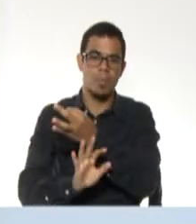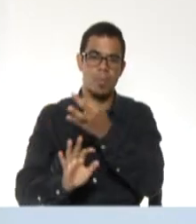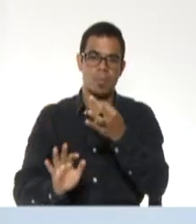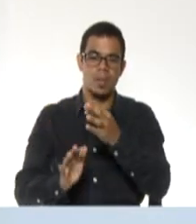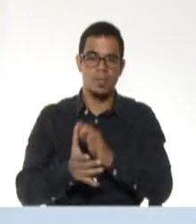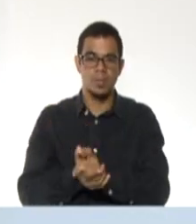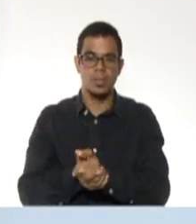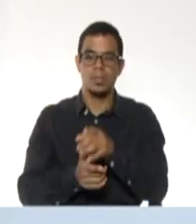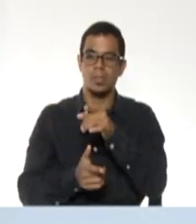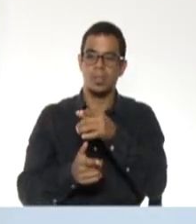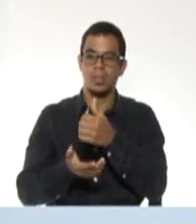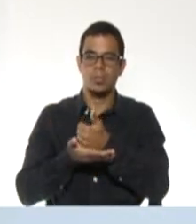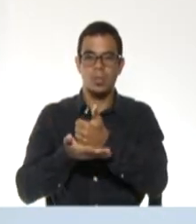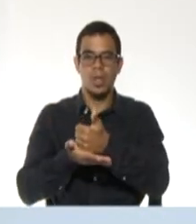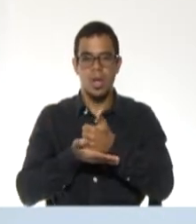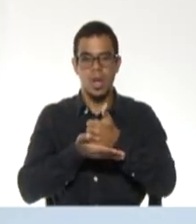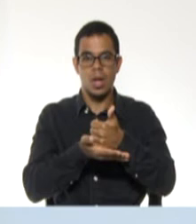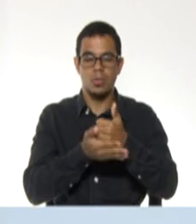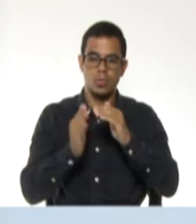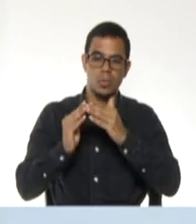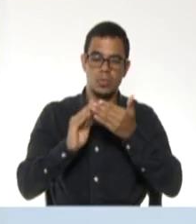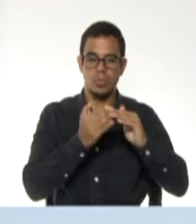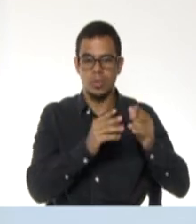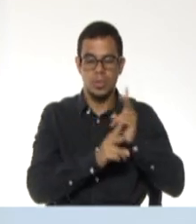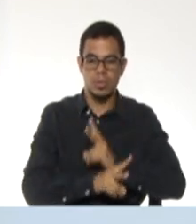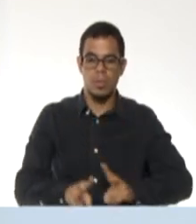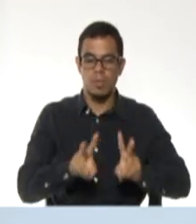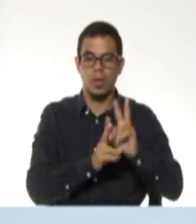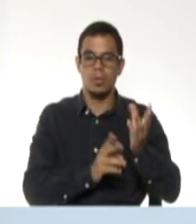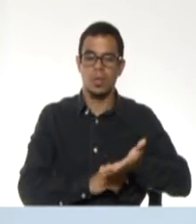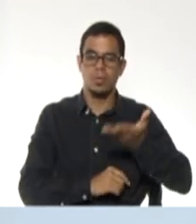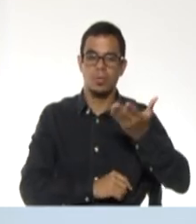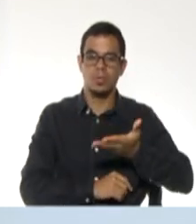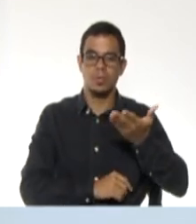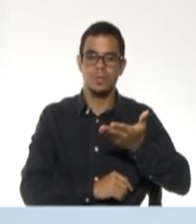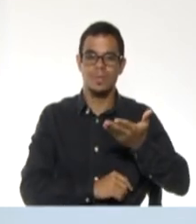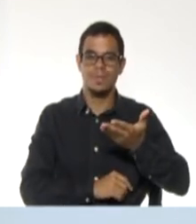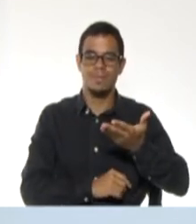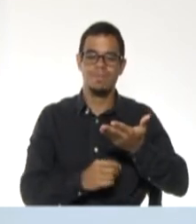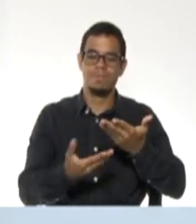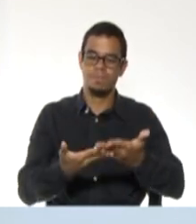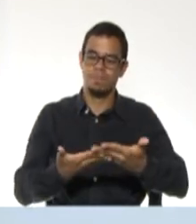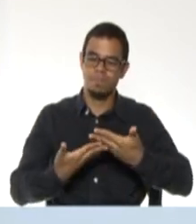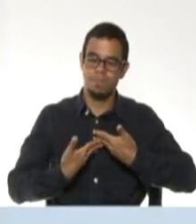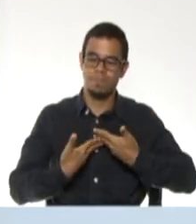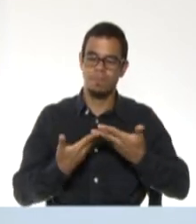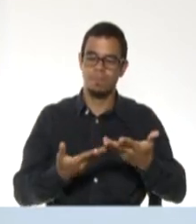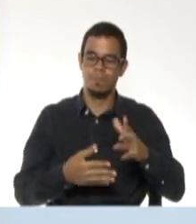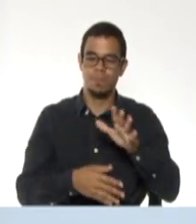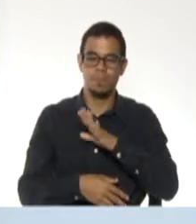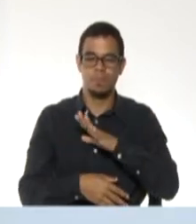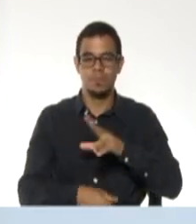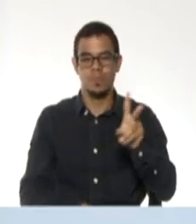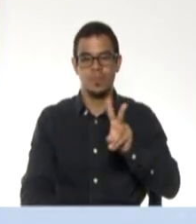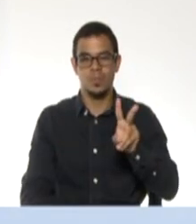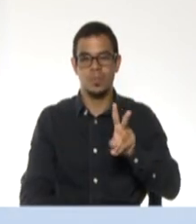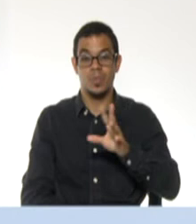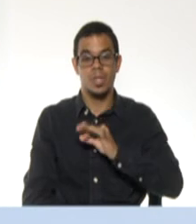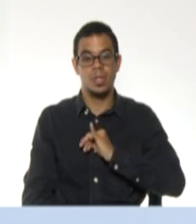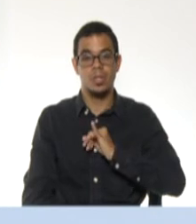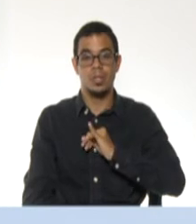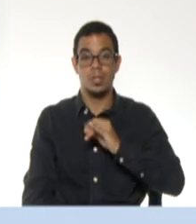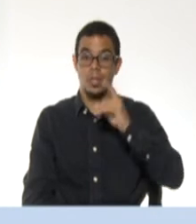convivencia comunitaria y luego a esos valores tan importantes que forman parte de nuestro país.